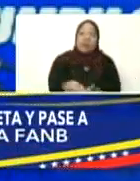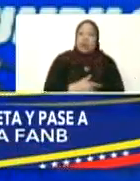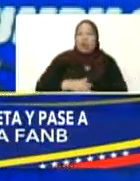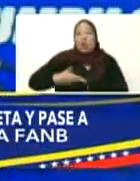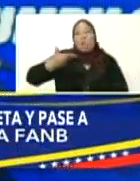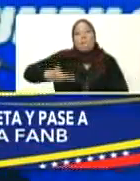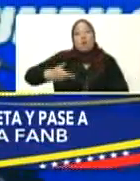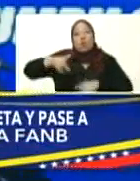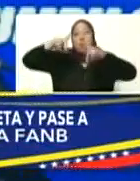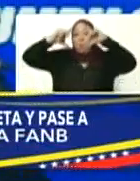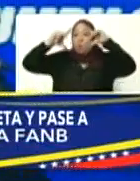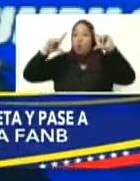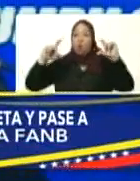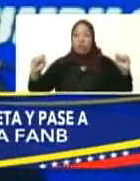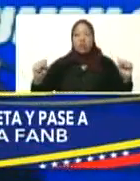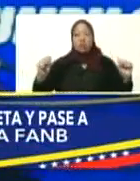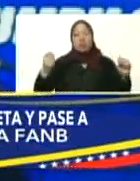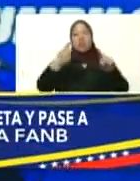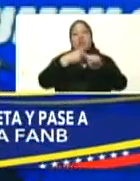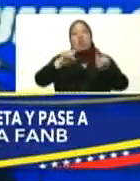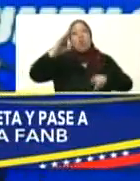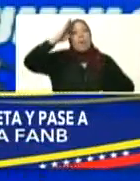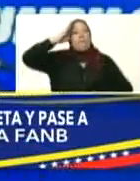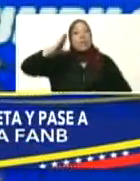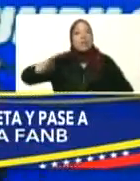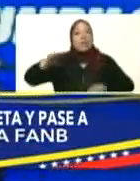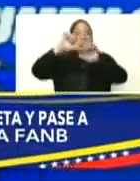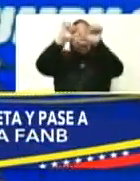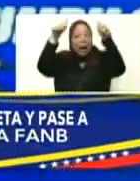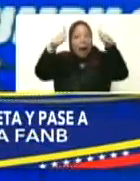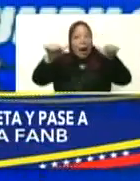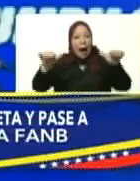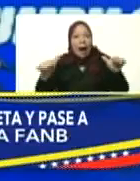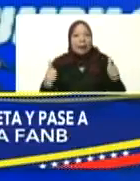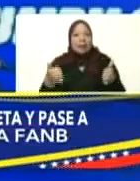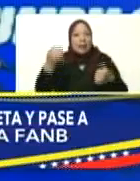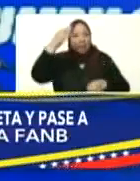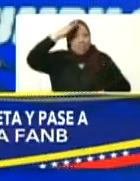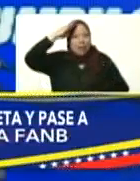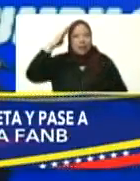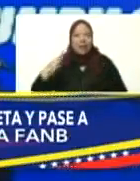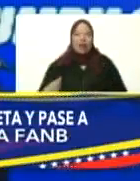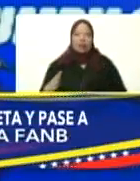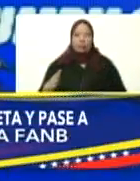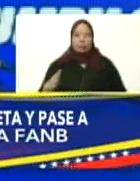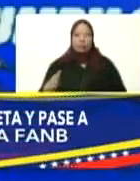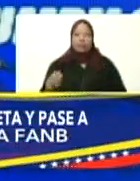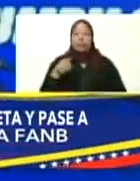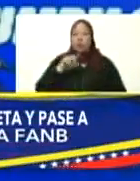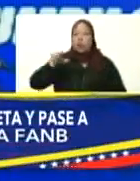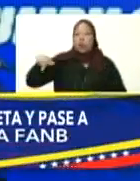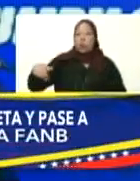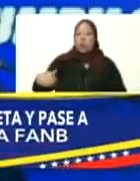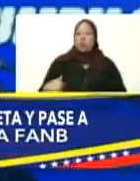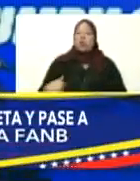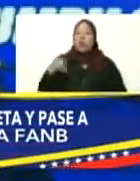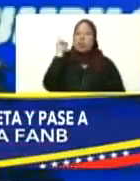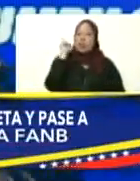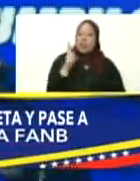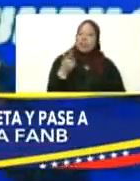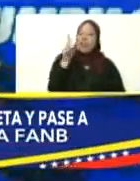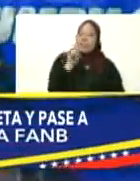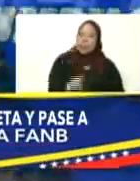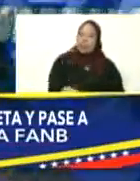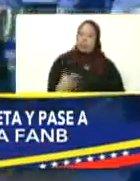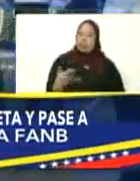como profesionales en las carreras de las armas, que por justo merecimiento nos es obligante